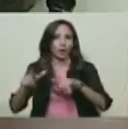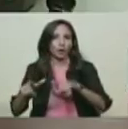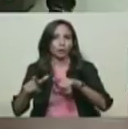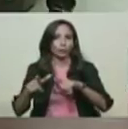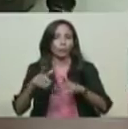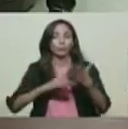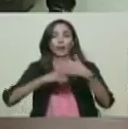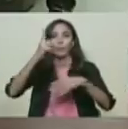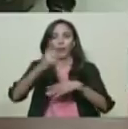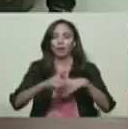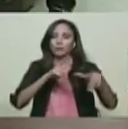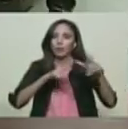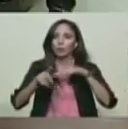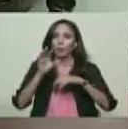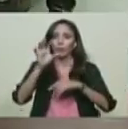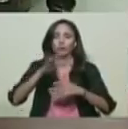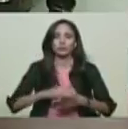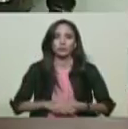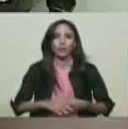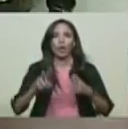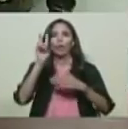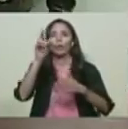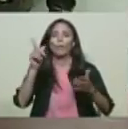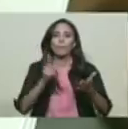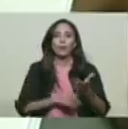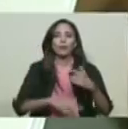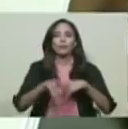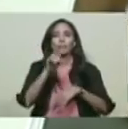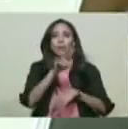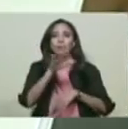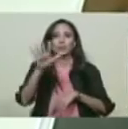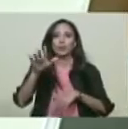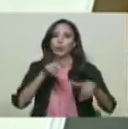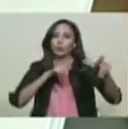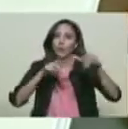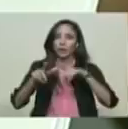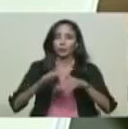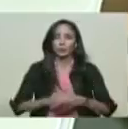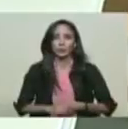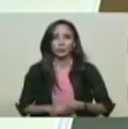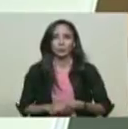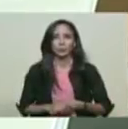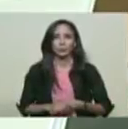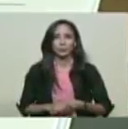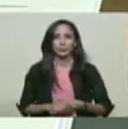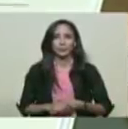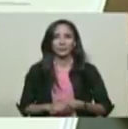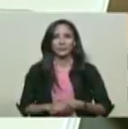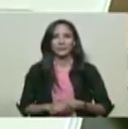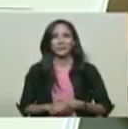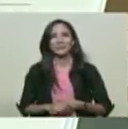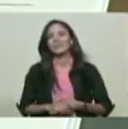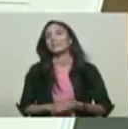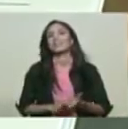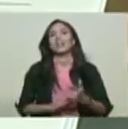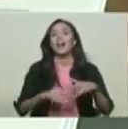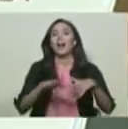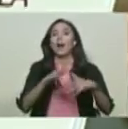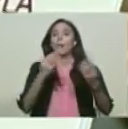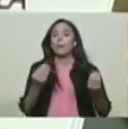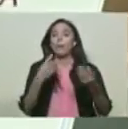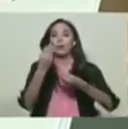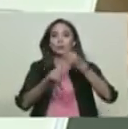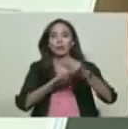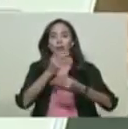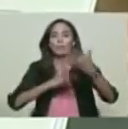plan, Plan de la Patria 2025, la opción de Venezuela, jornada de debate popular constituyente para la